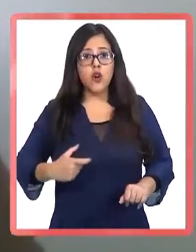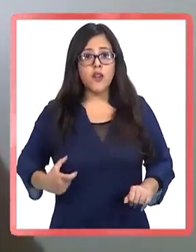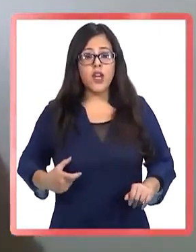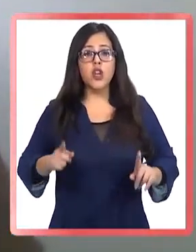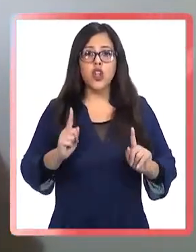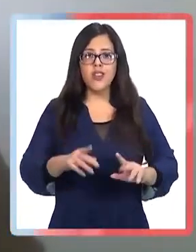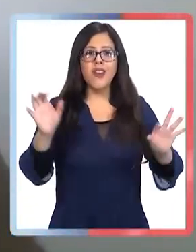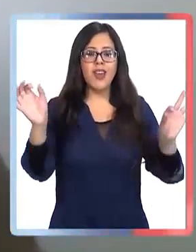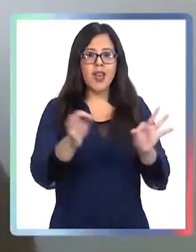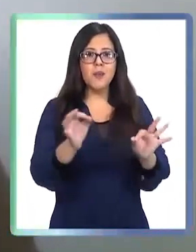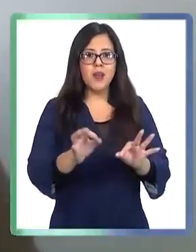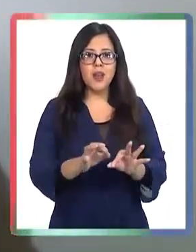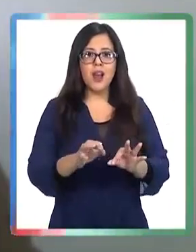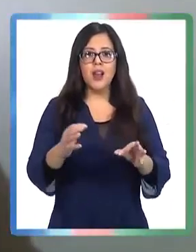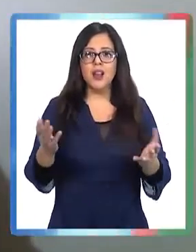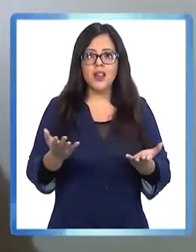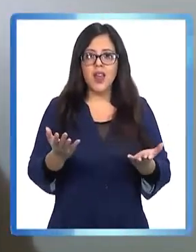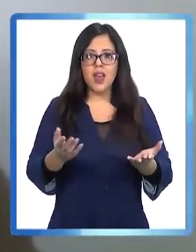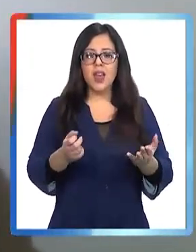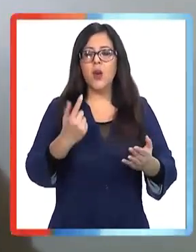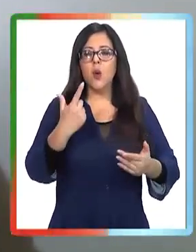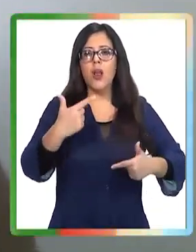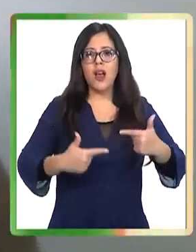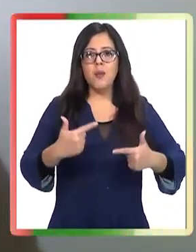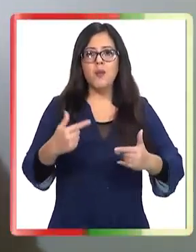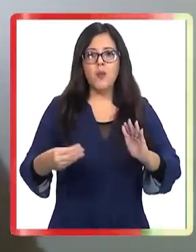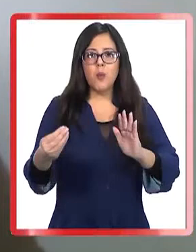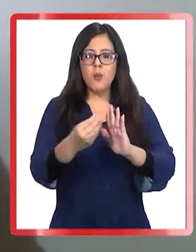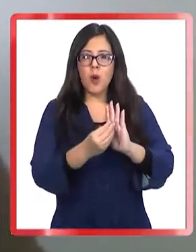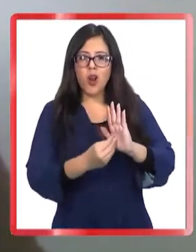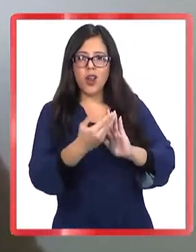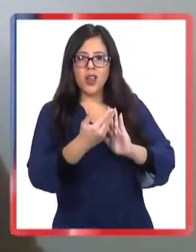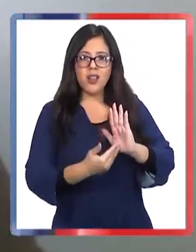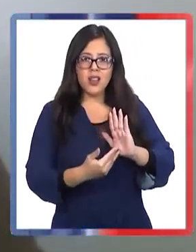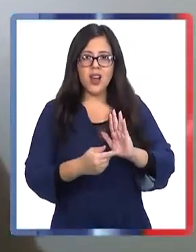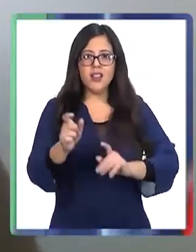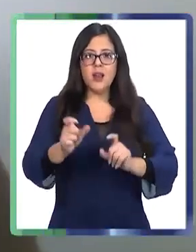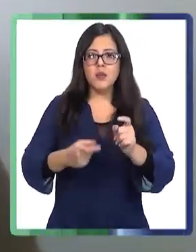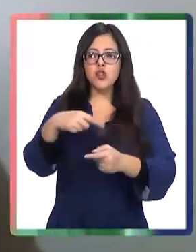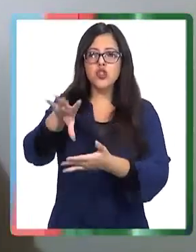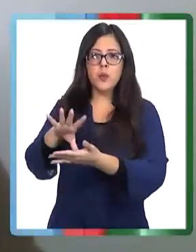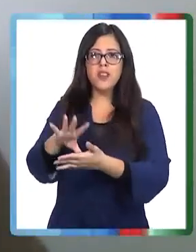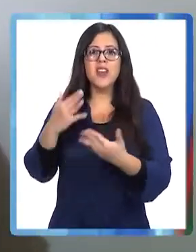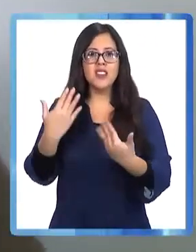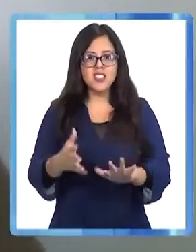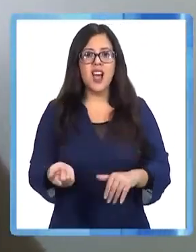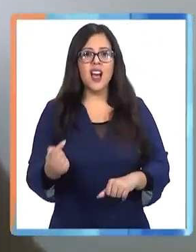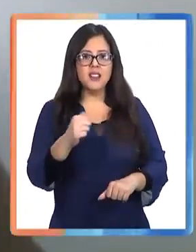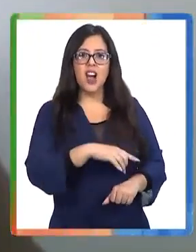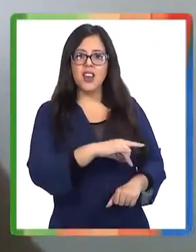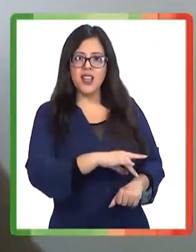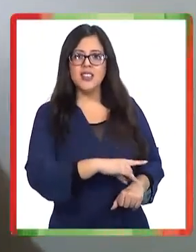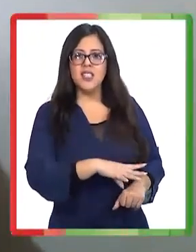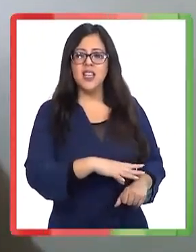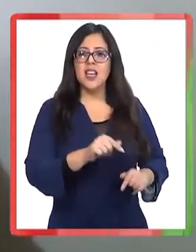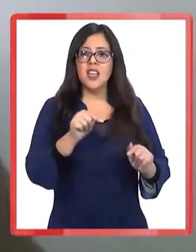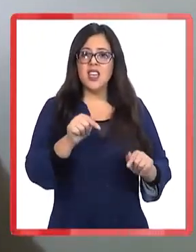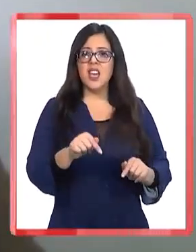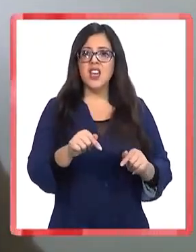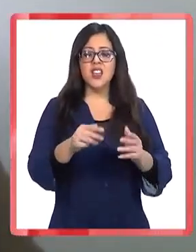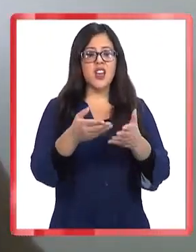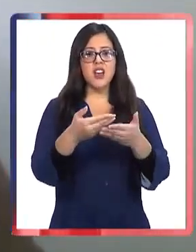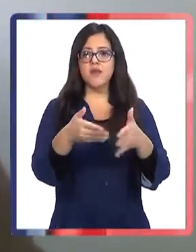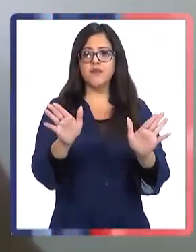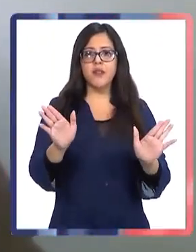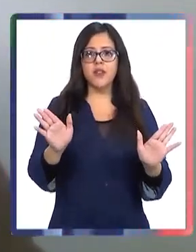tiene que dar explicaciones respecto de cuál es la política respecto de estos migrantes que ya ingresaron al país y que fueron